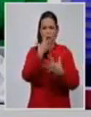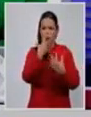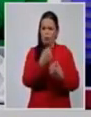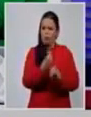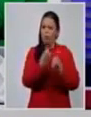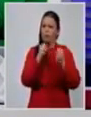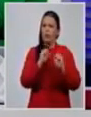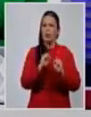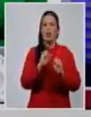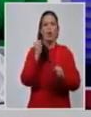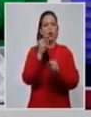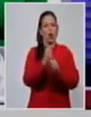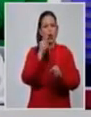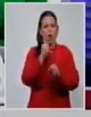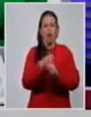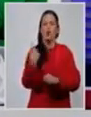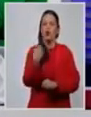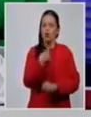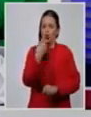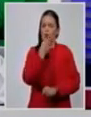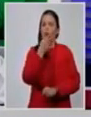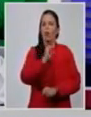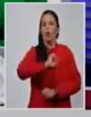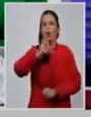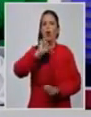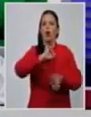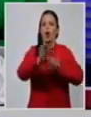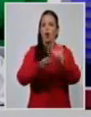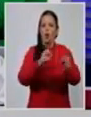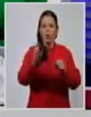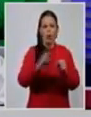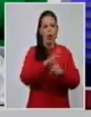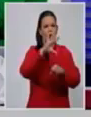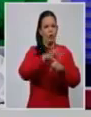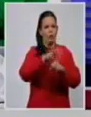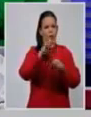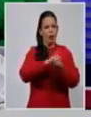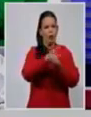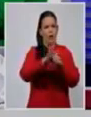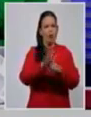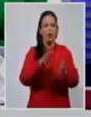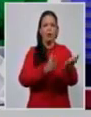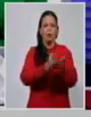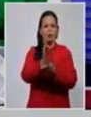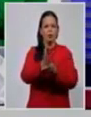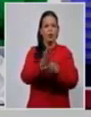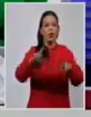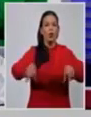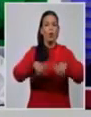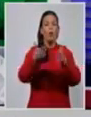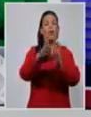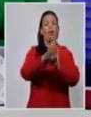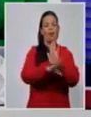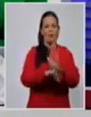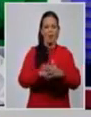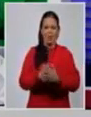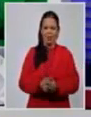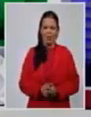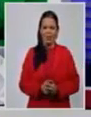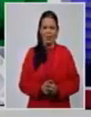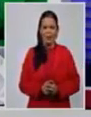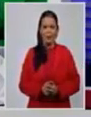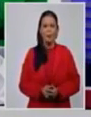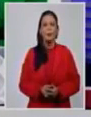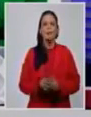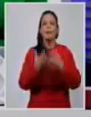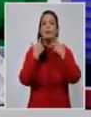lograremos el control de la enfermedad si seguimos cumpliendo con las medidas. En importancia, bueno, pues La Habana,